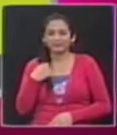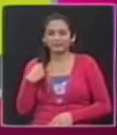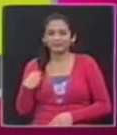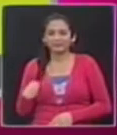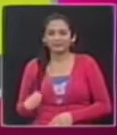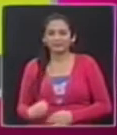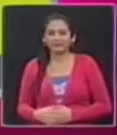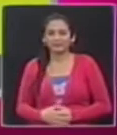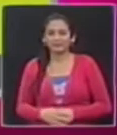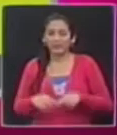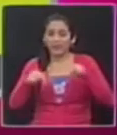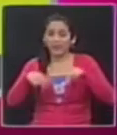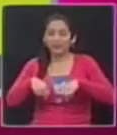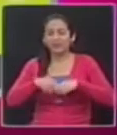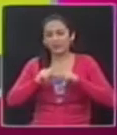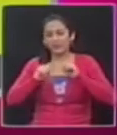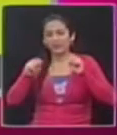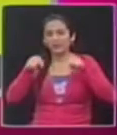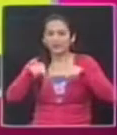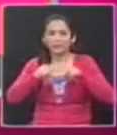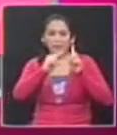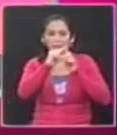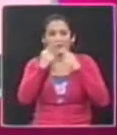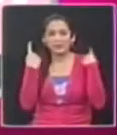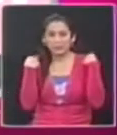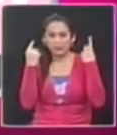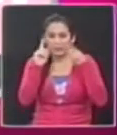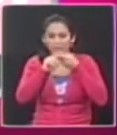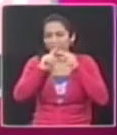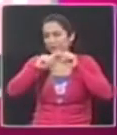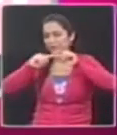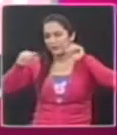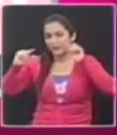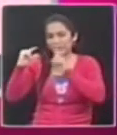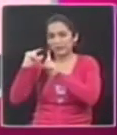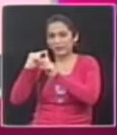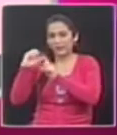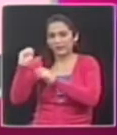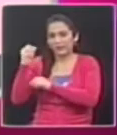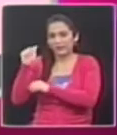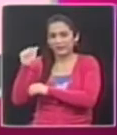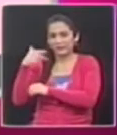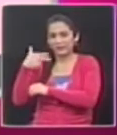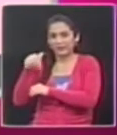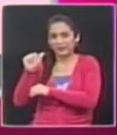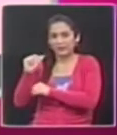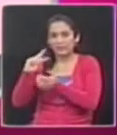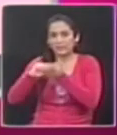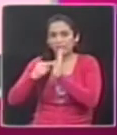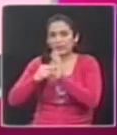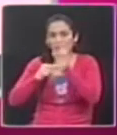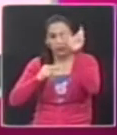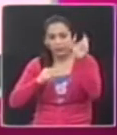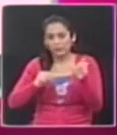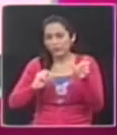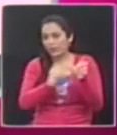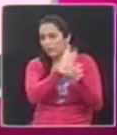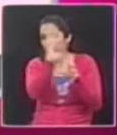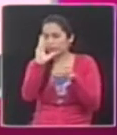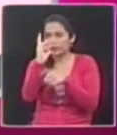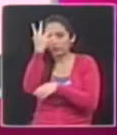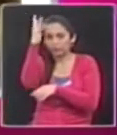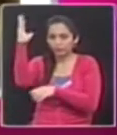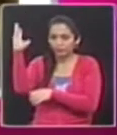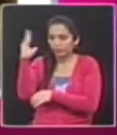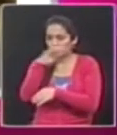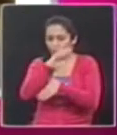con las palabras castizas, pero en definitiva significa esa convivencia que debemos tener los seres